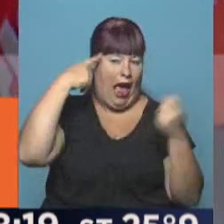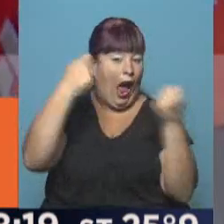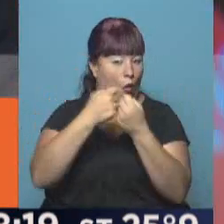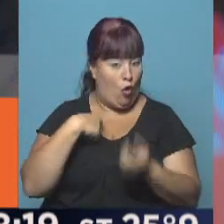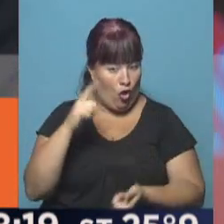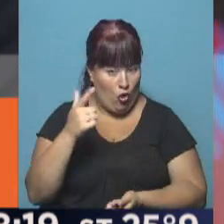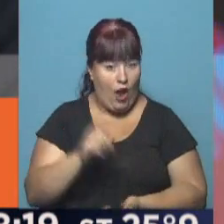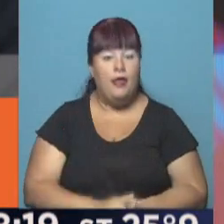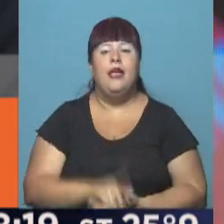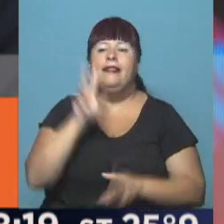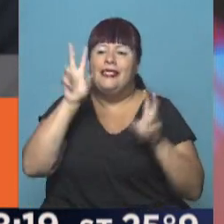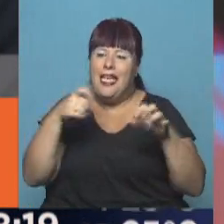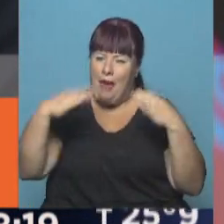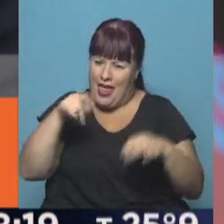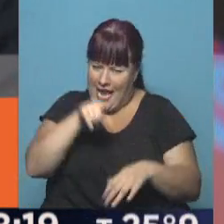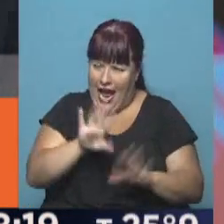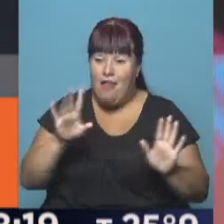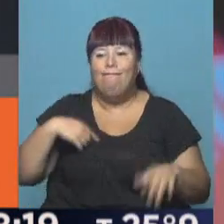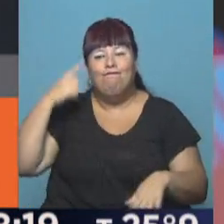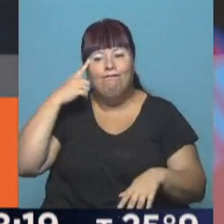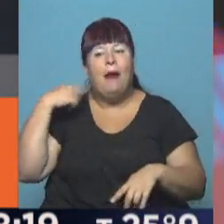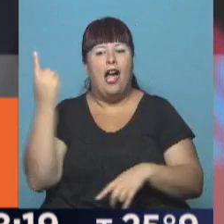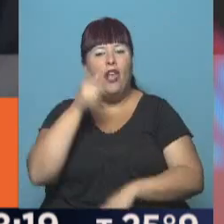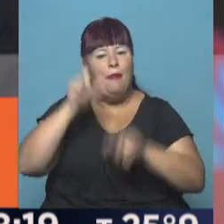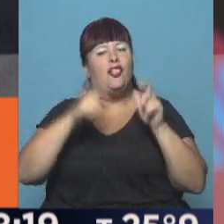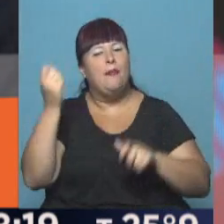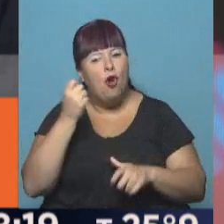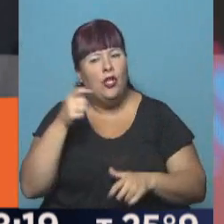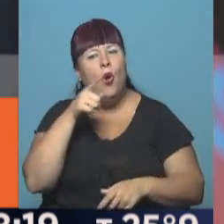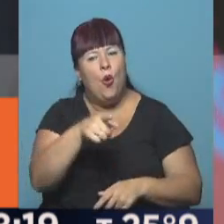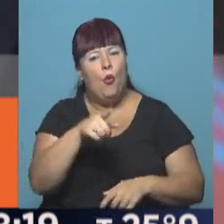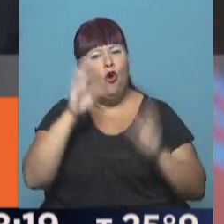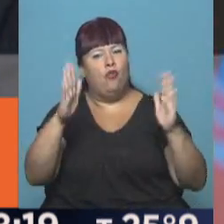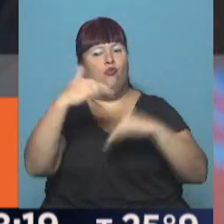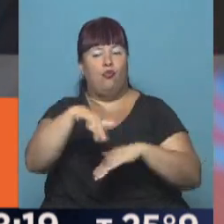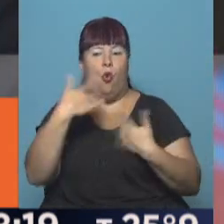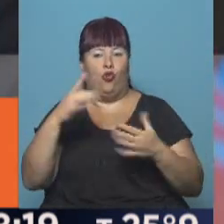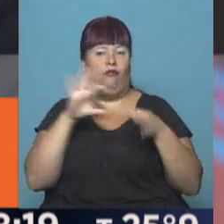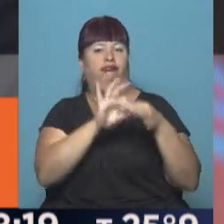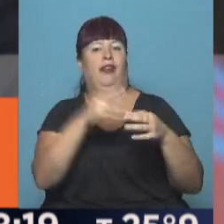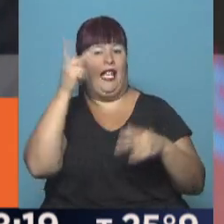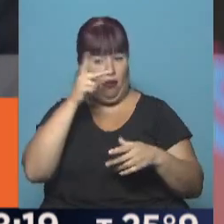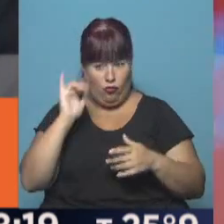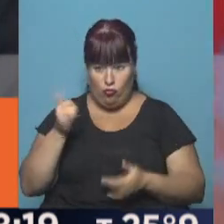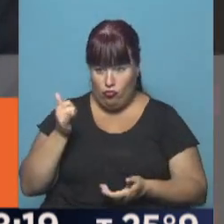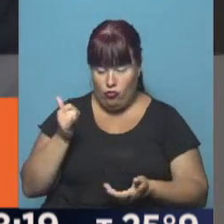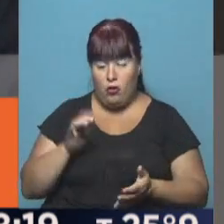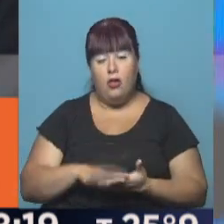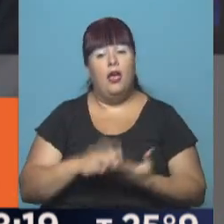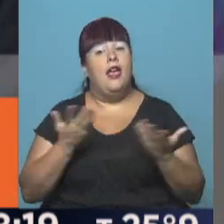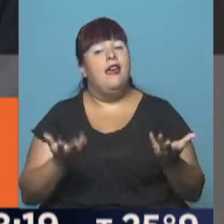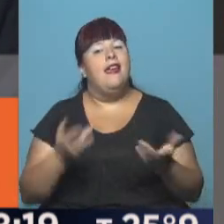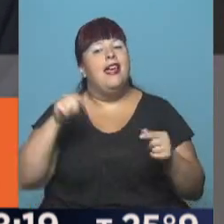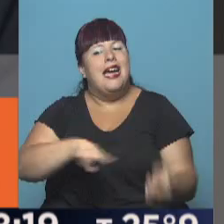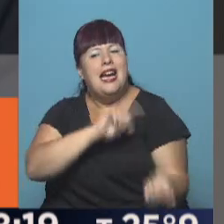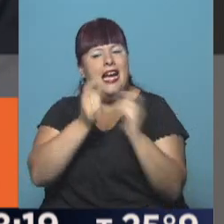¿no? Quizás es un tema sensible para vos, pero me parece que para la audiencia es importante, porque a vos se te identificó mucho con el kirchnerismo. Claramente, sí.